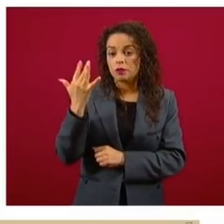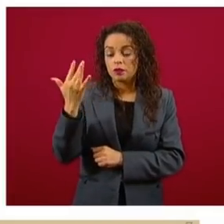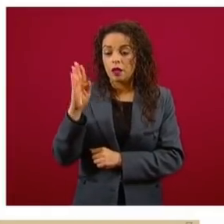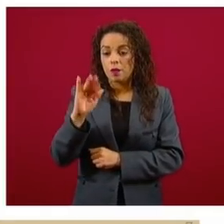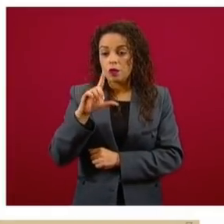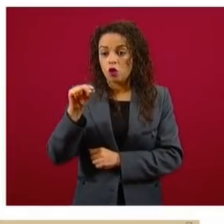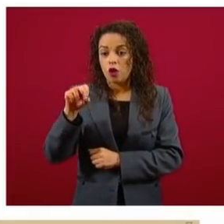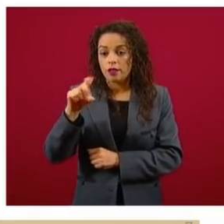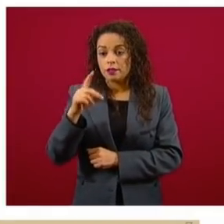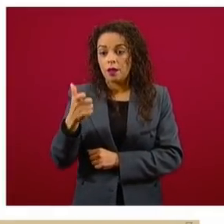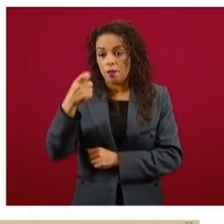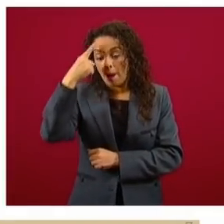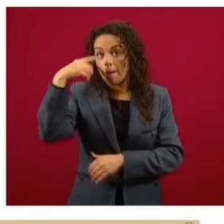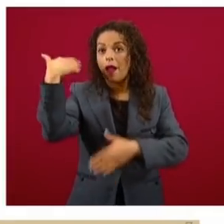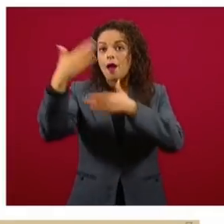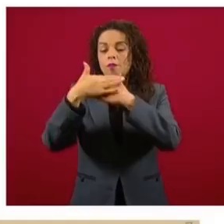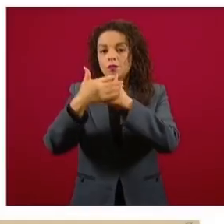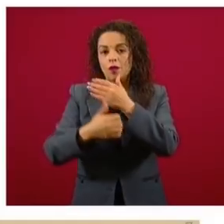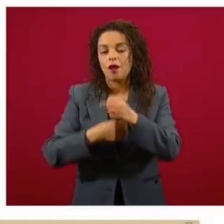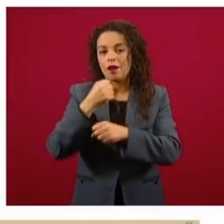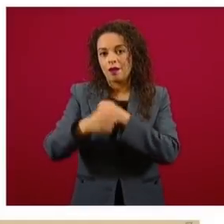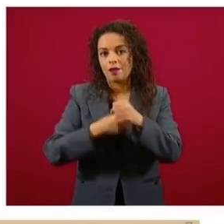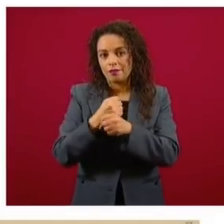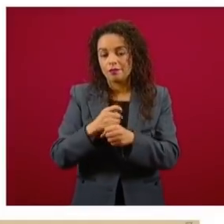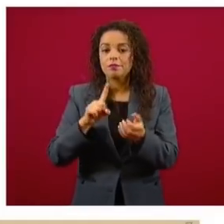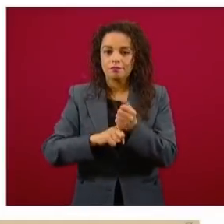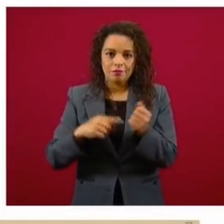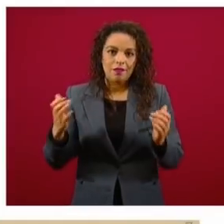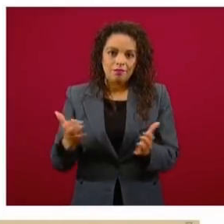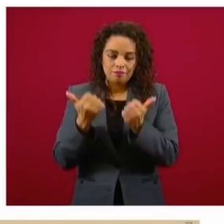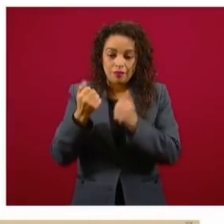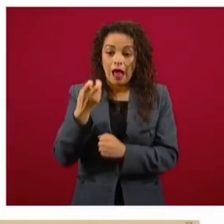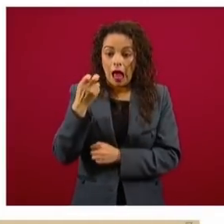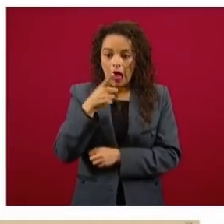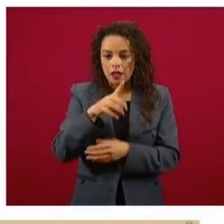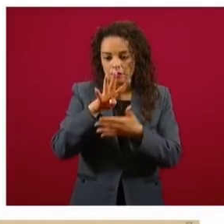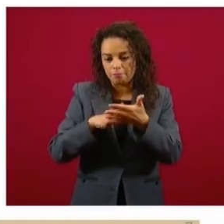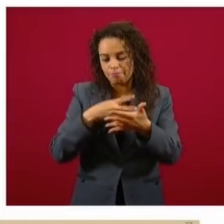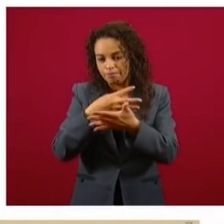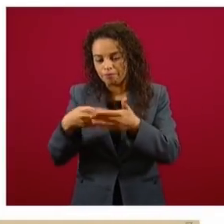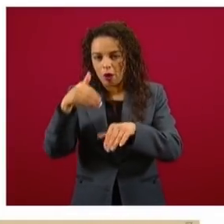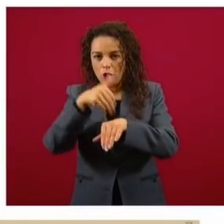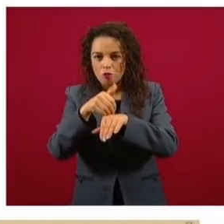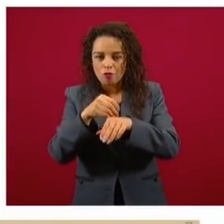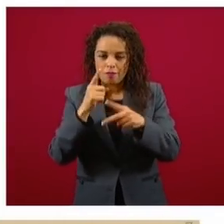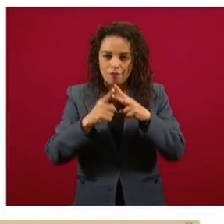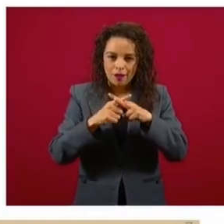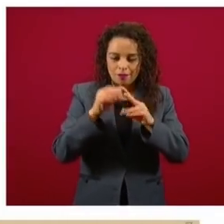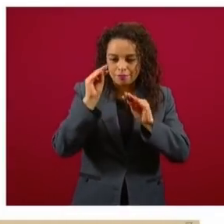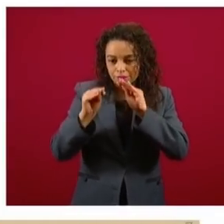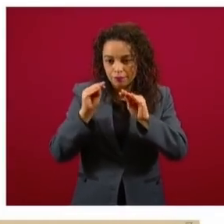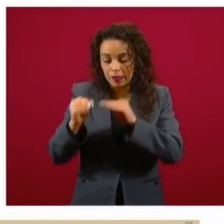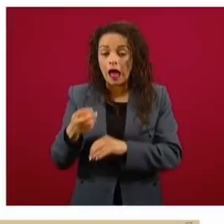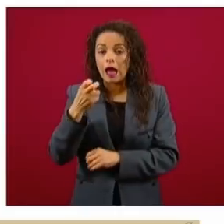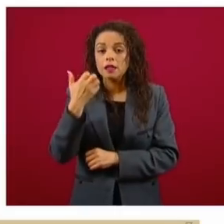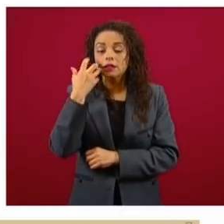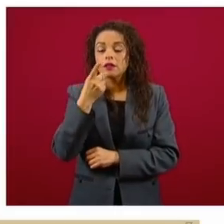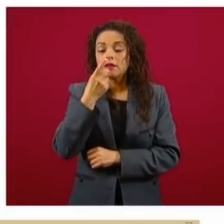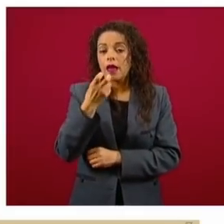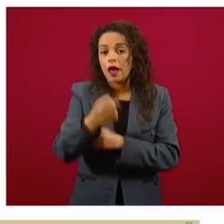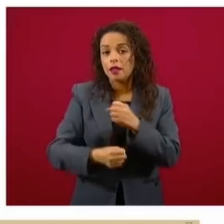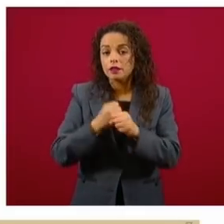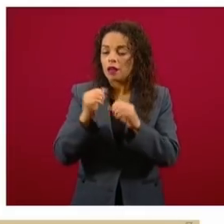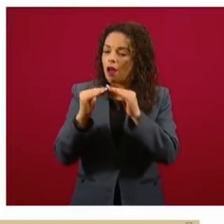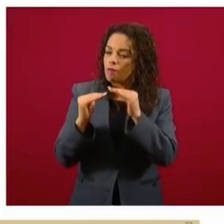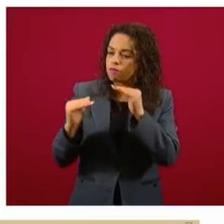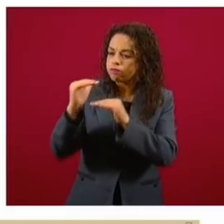billones de pesos para el próximo año. Estas son cifras nominales, esto implica que tiene un crecimiento con respecto a este año de alrededor de